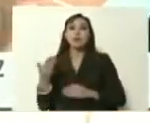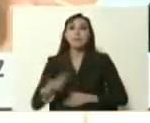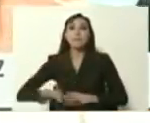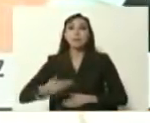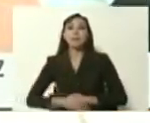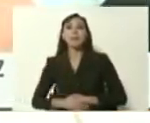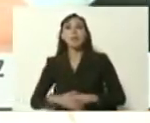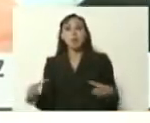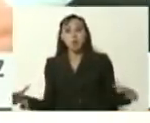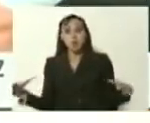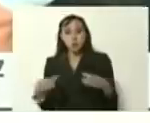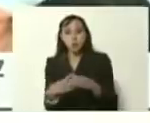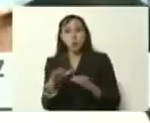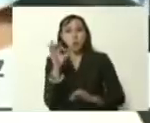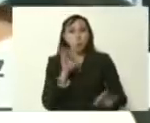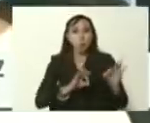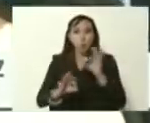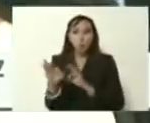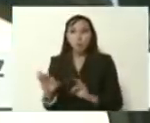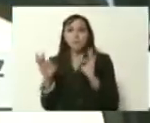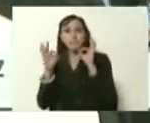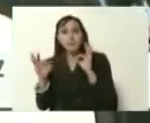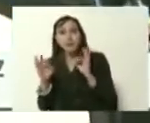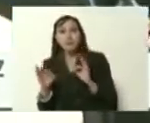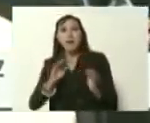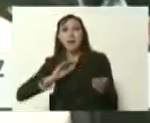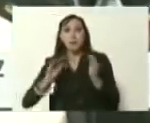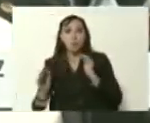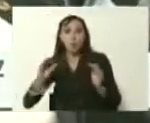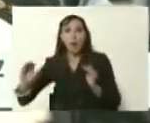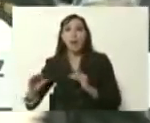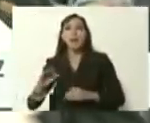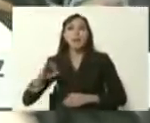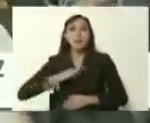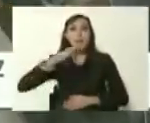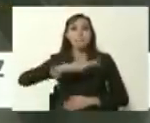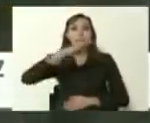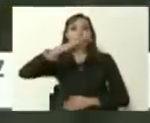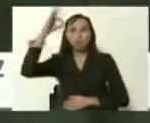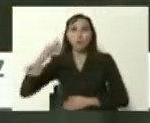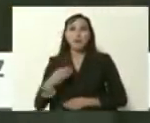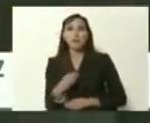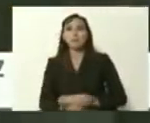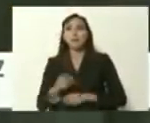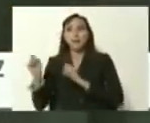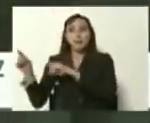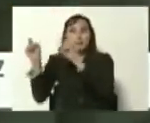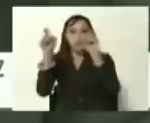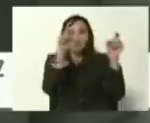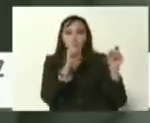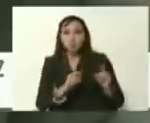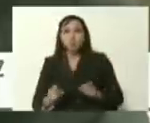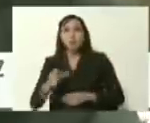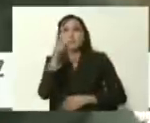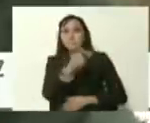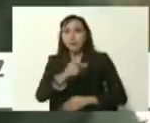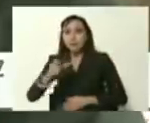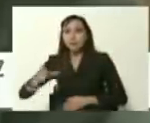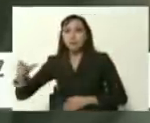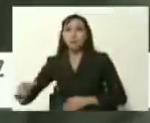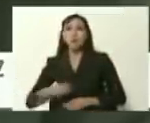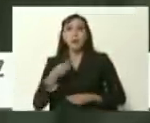comisión extraordinaria de moral y espiritualidad, formada por personas de